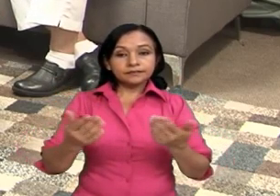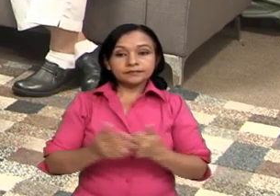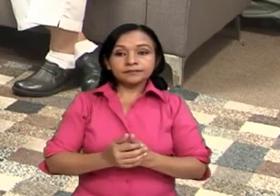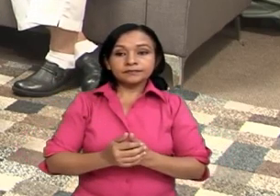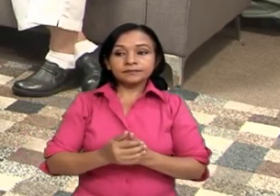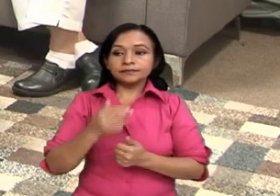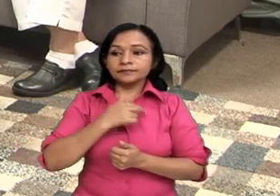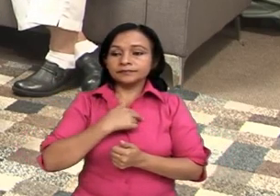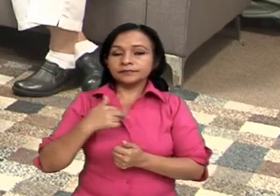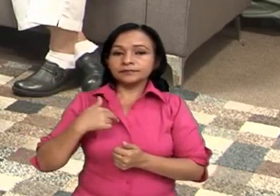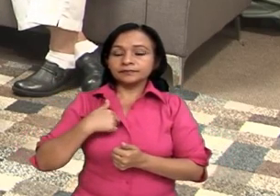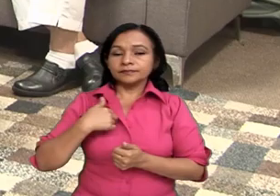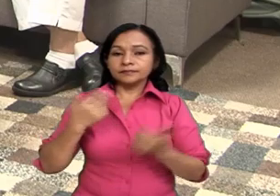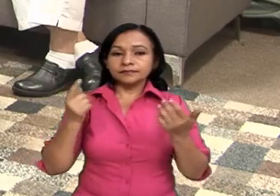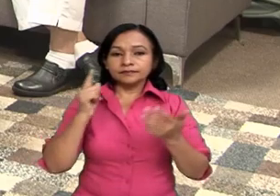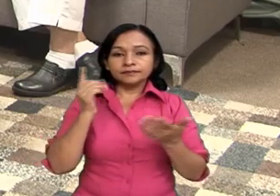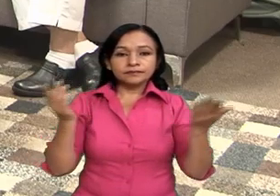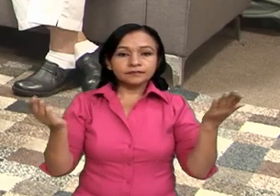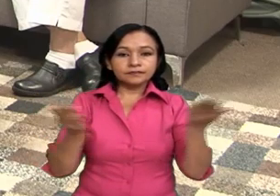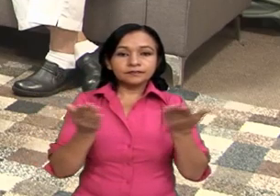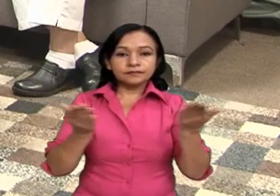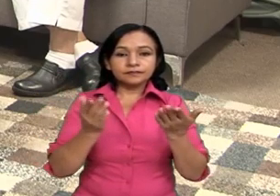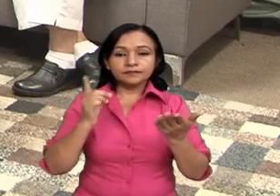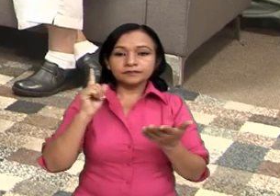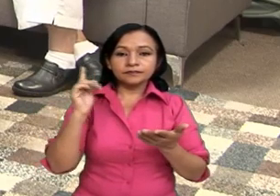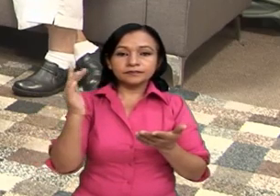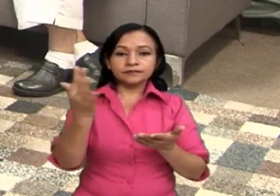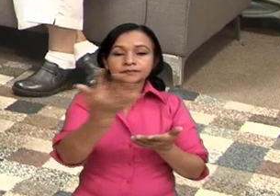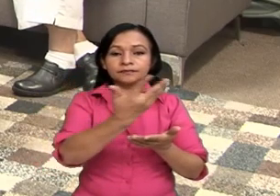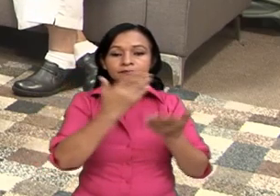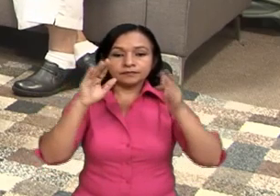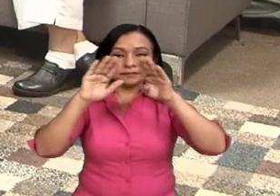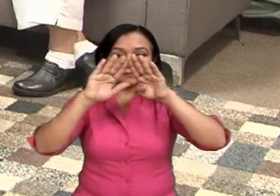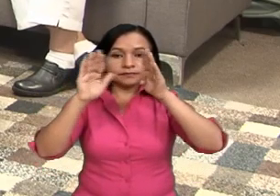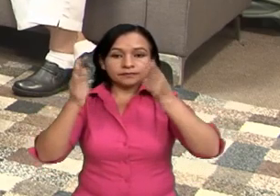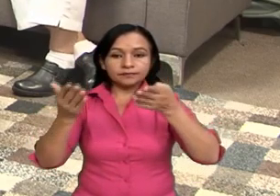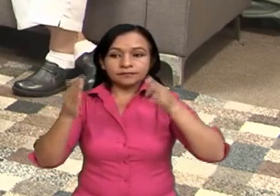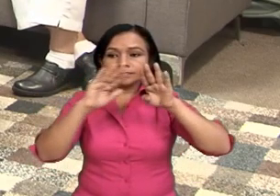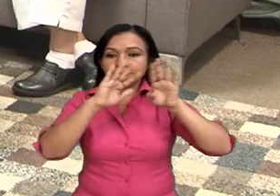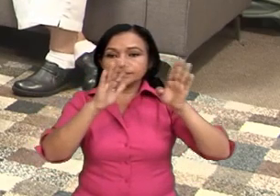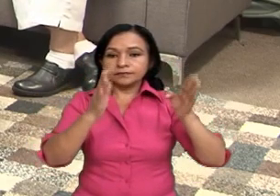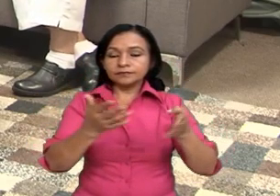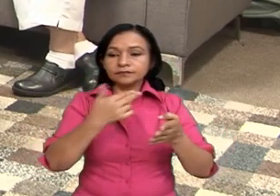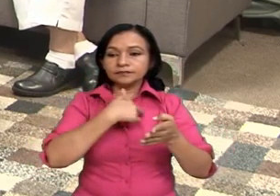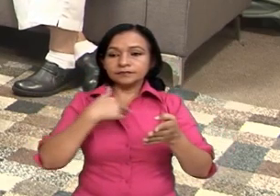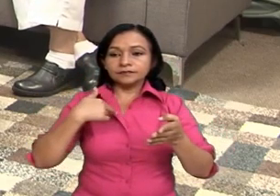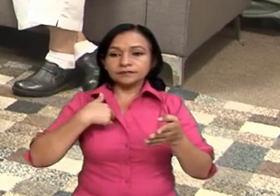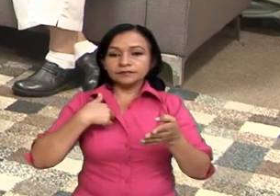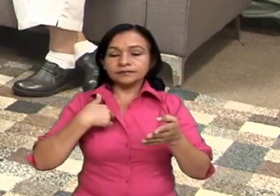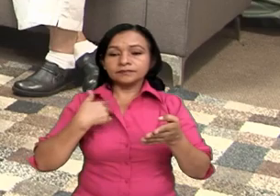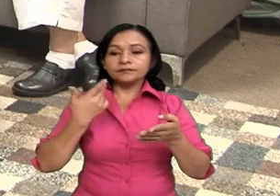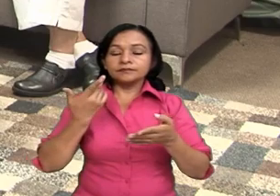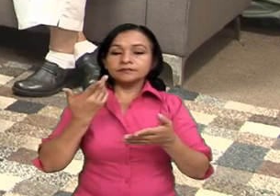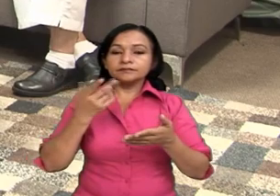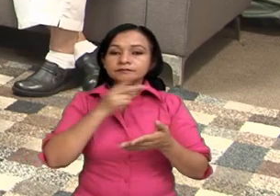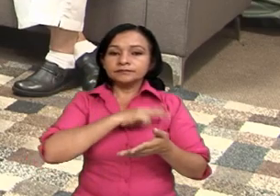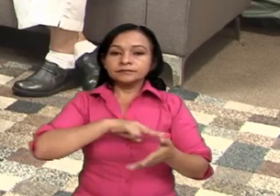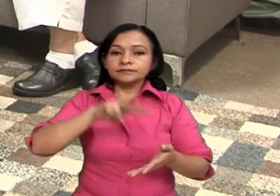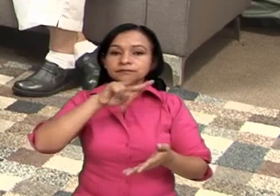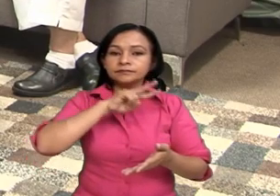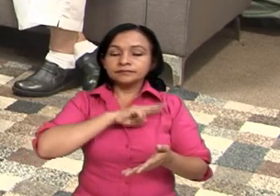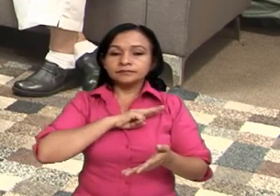nos hace ver cómo nosotros, las mujeres, hemos venido armando el valor, armando